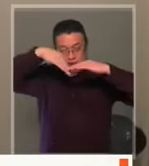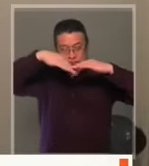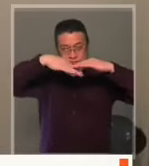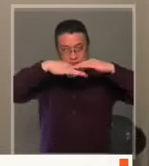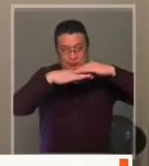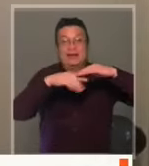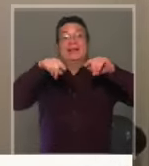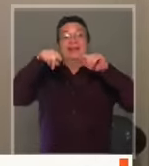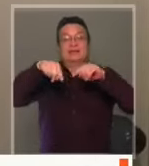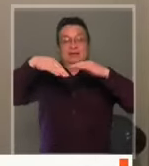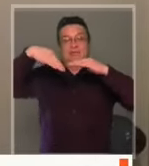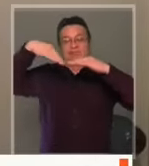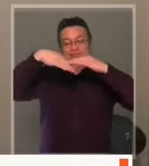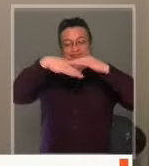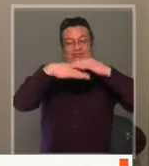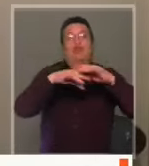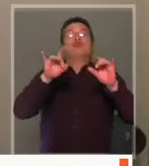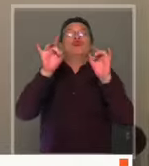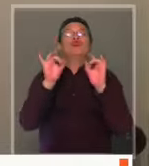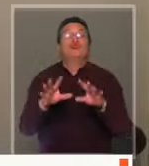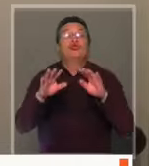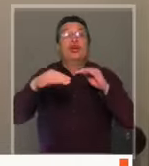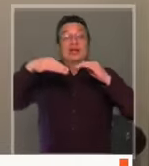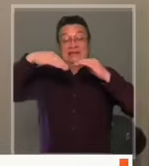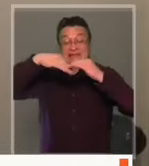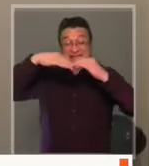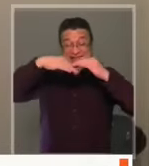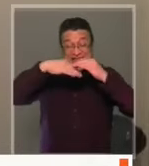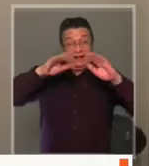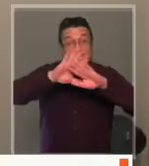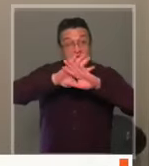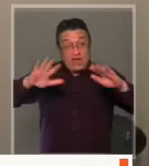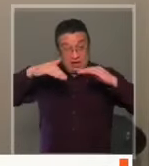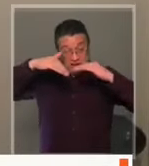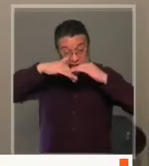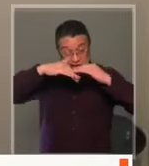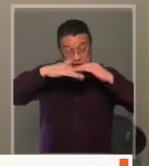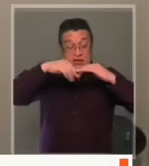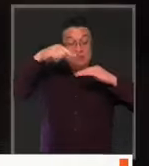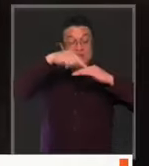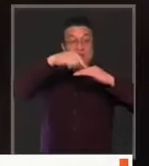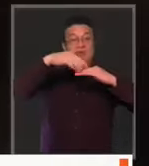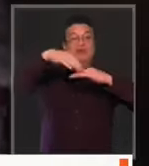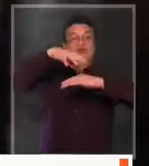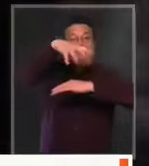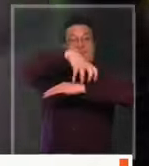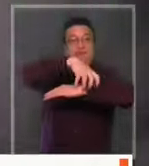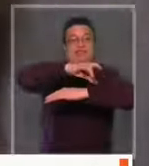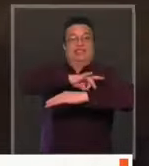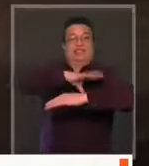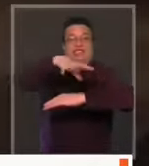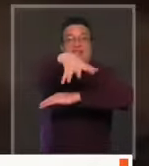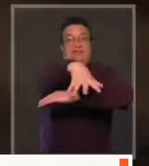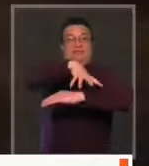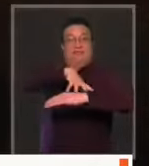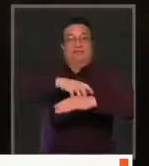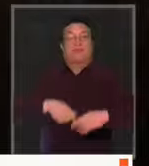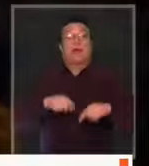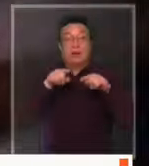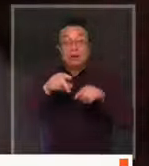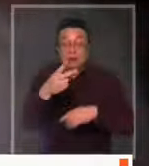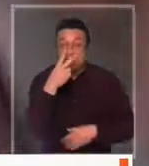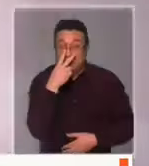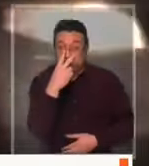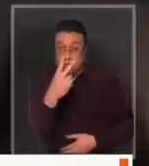su proceso de subducción cuando ya deja de friccionar con la misma placa sudamericana. Y estos sismos están siendo observados